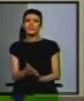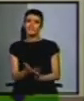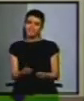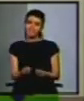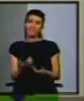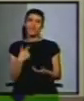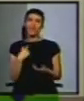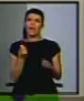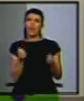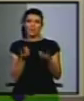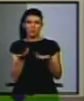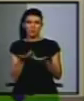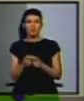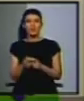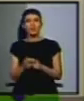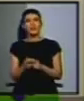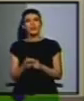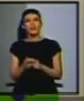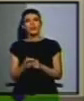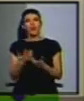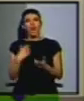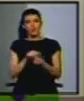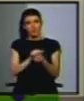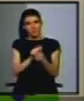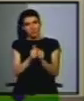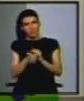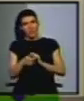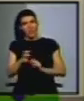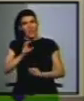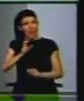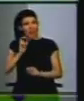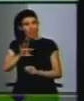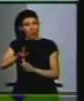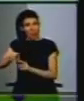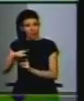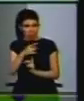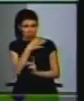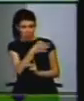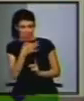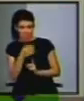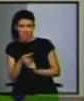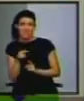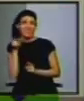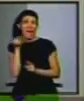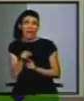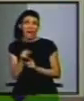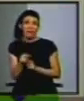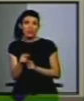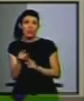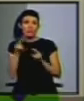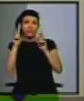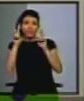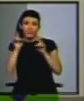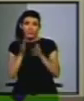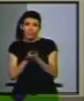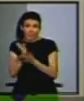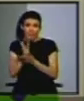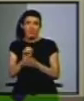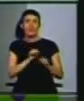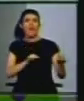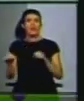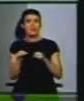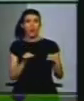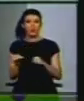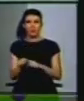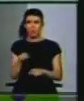lo que sucede de a convertirme en un delincuente, como usted dice, eso detona con el terremoto. ¿Usted se asume